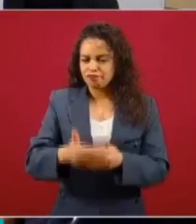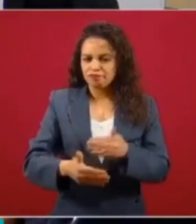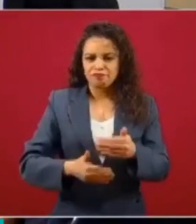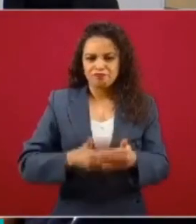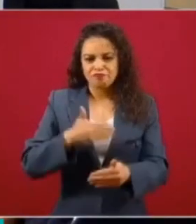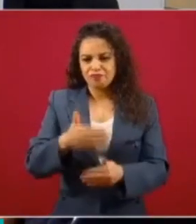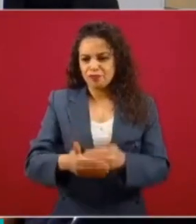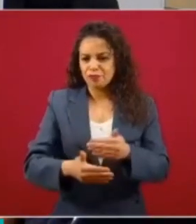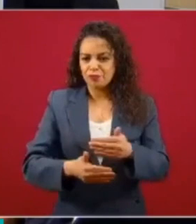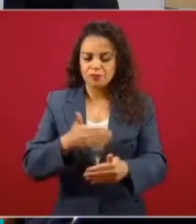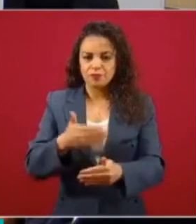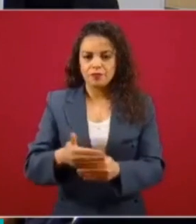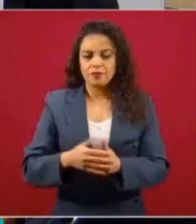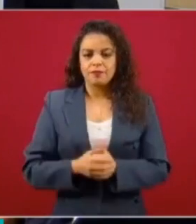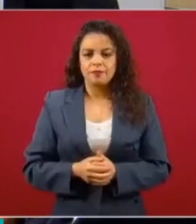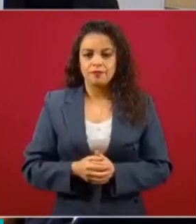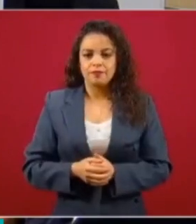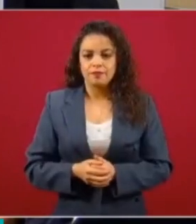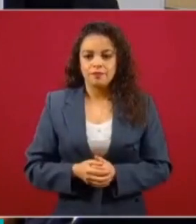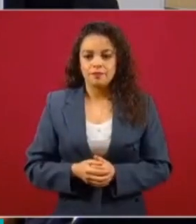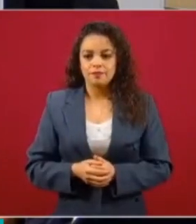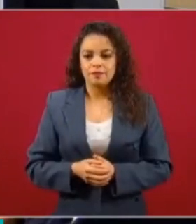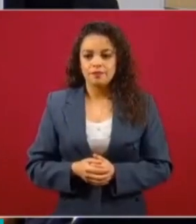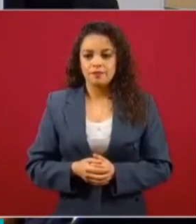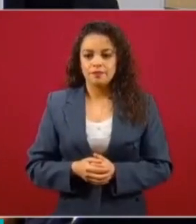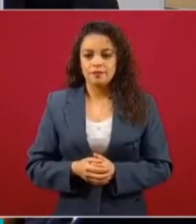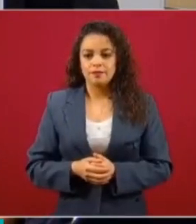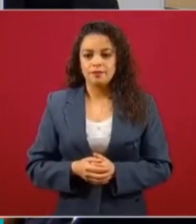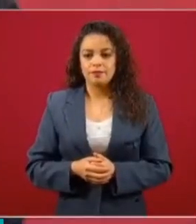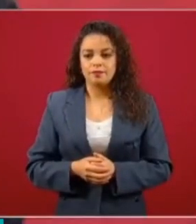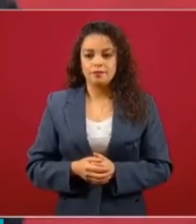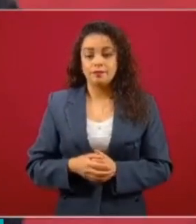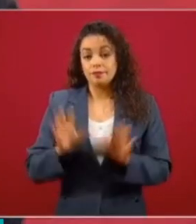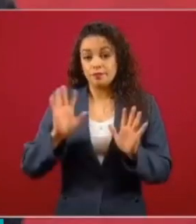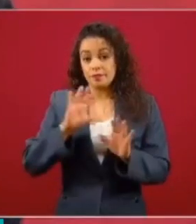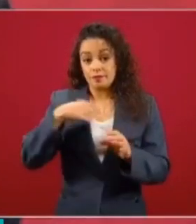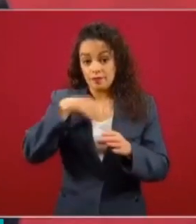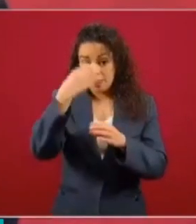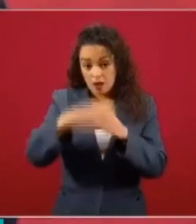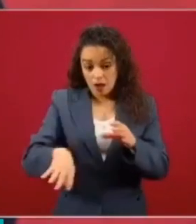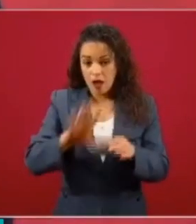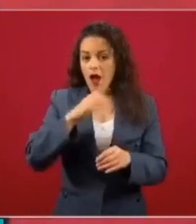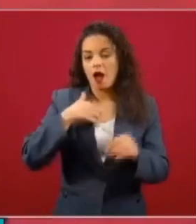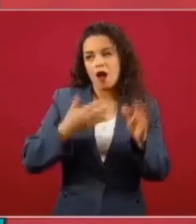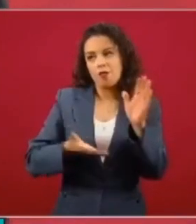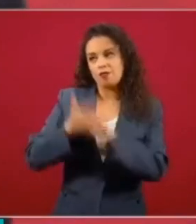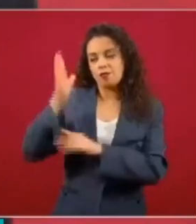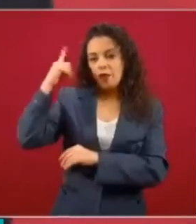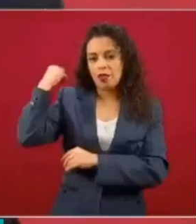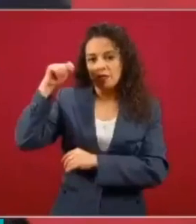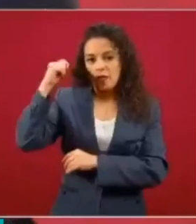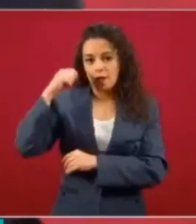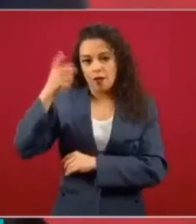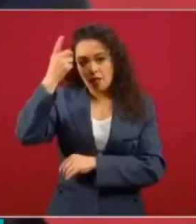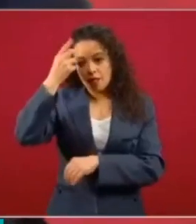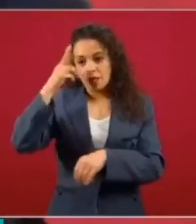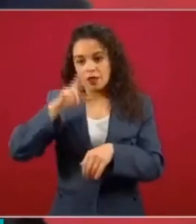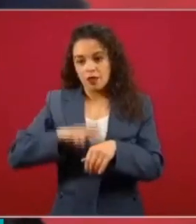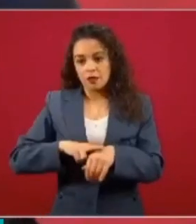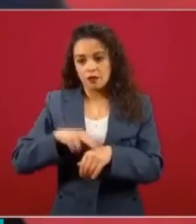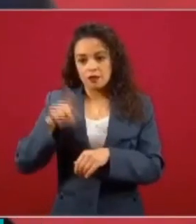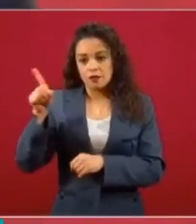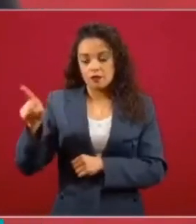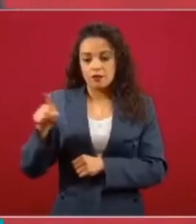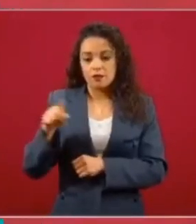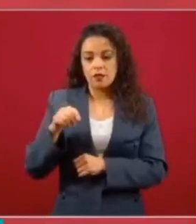o sea, yo termino como pasante, me tengo que ir a Tabasco, me fui de director del Instituto Nacional